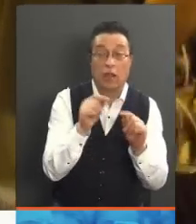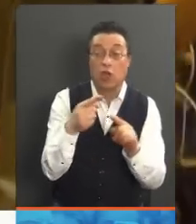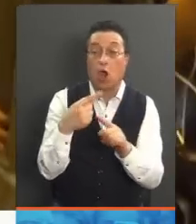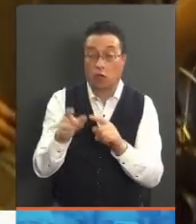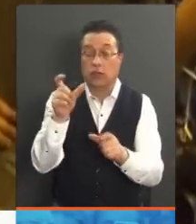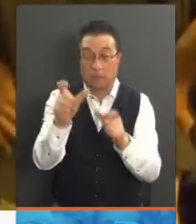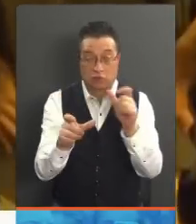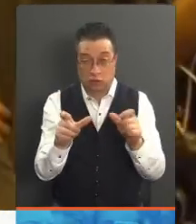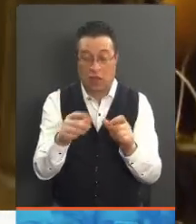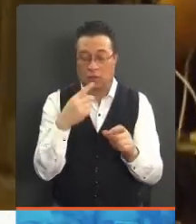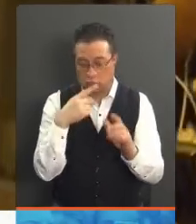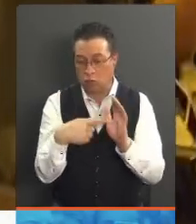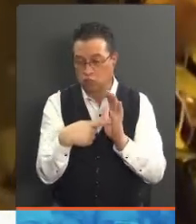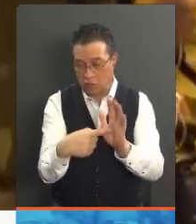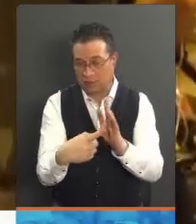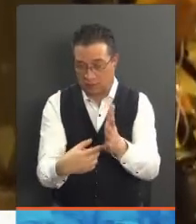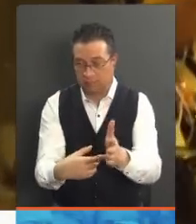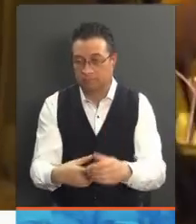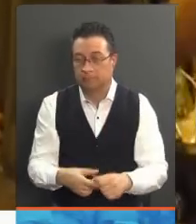se lo mostramos de inmediato.